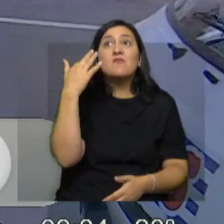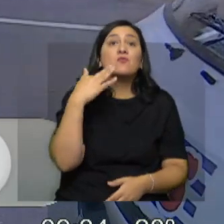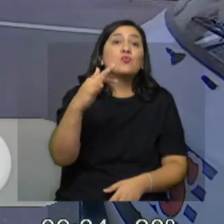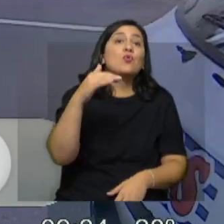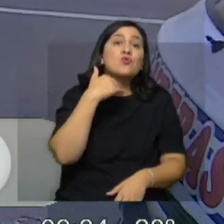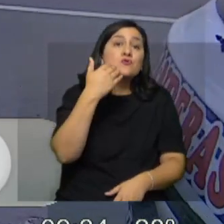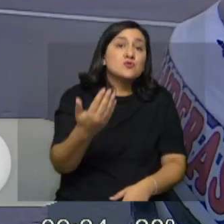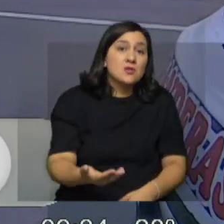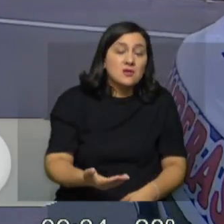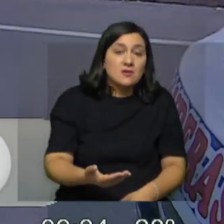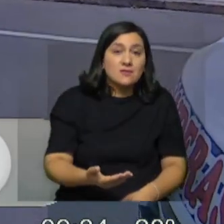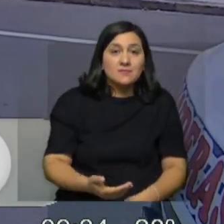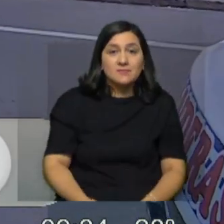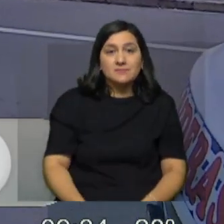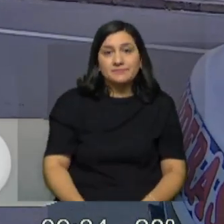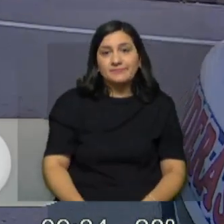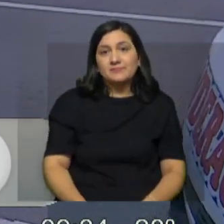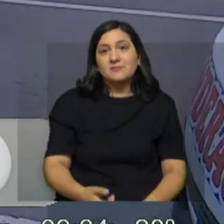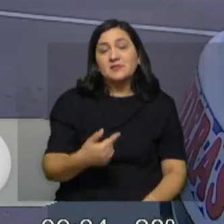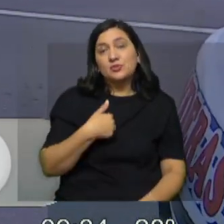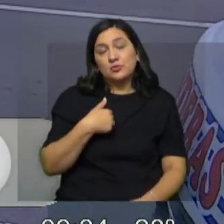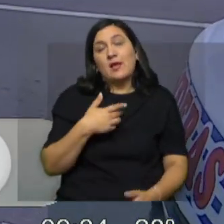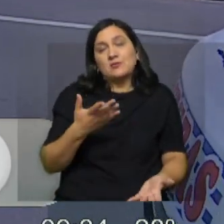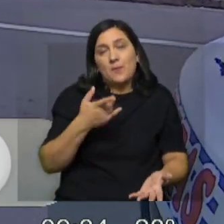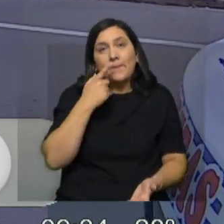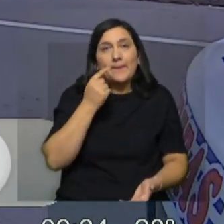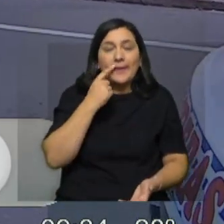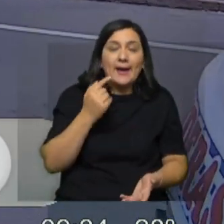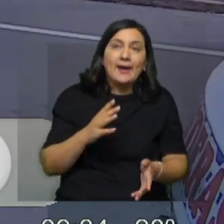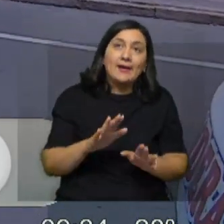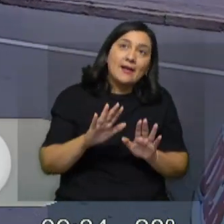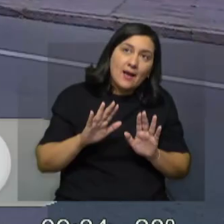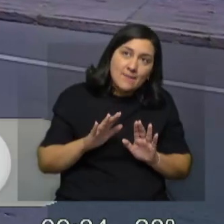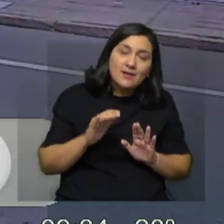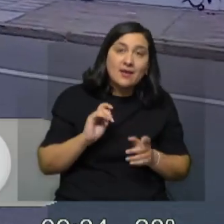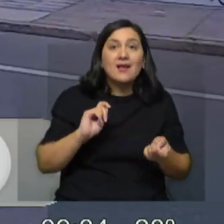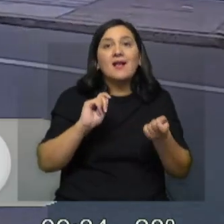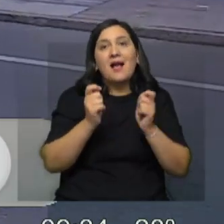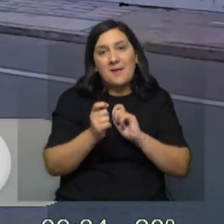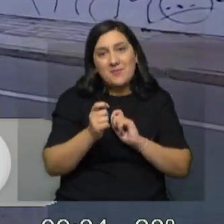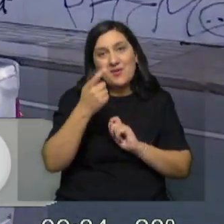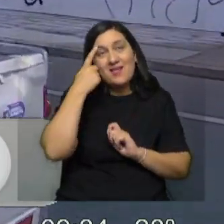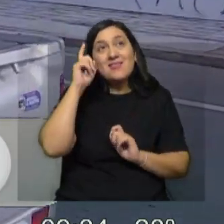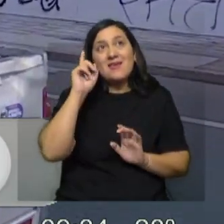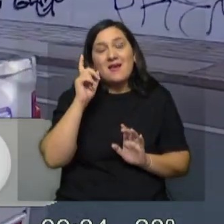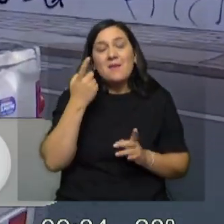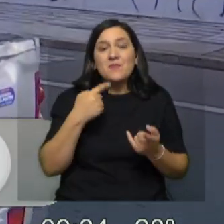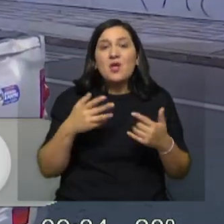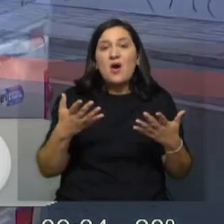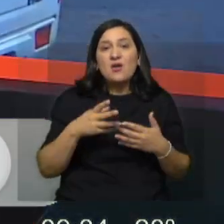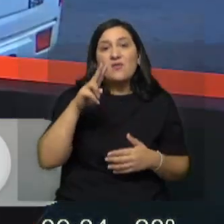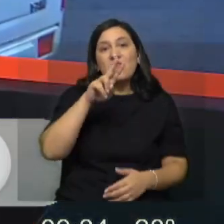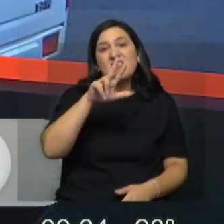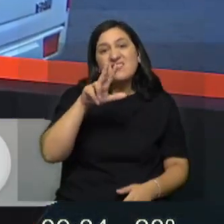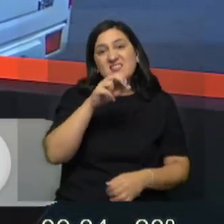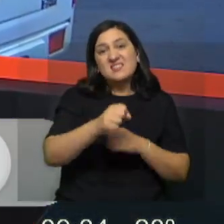digamos, si llego a ser padre, qué sé yo, bueno, ahí capaz que ya cambia la ecuación, pero al día de hoy, Fito, con estos 23 años